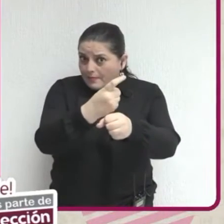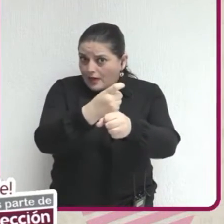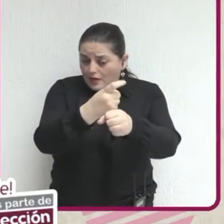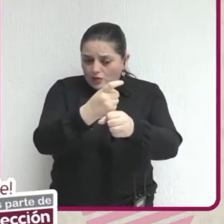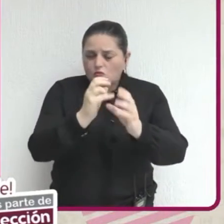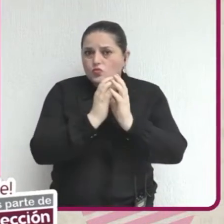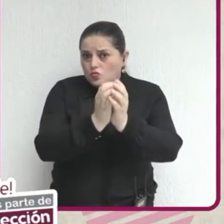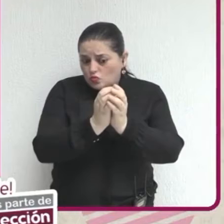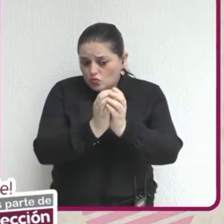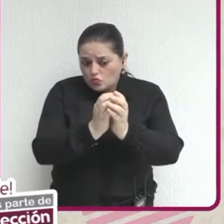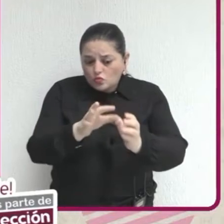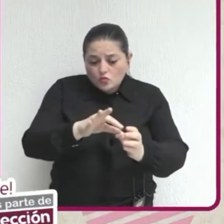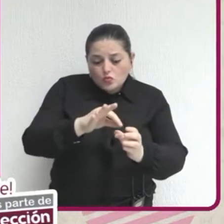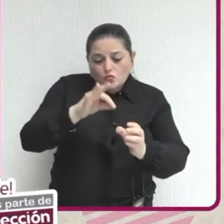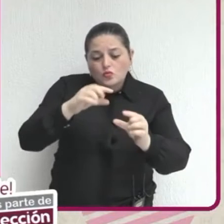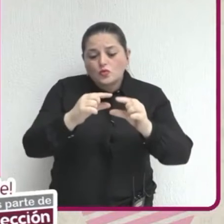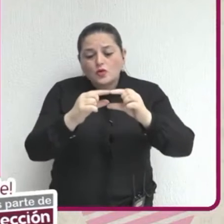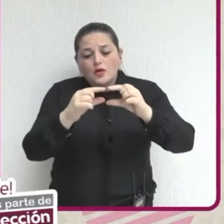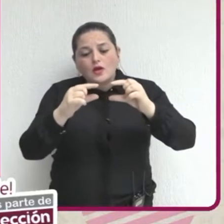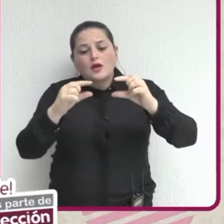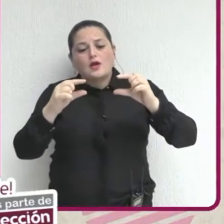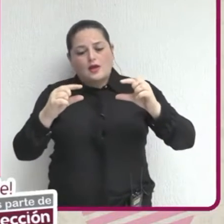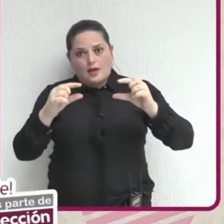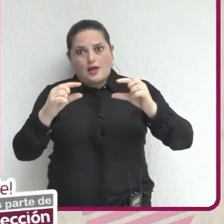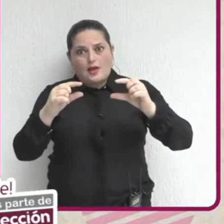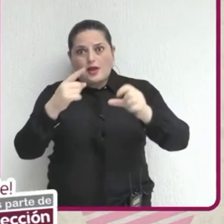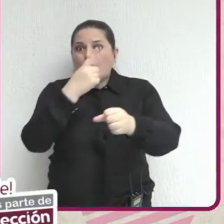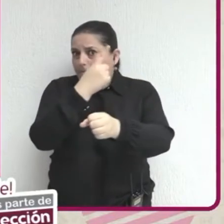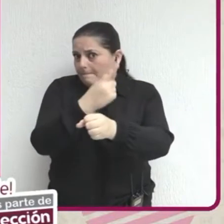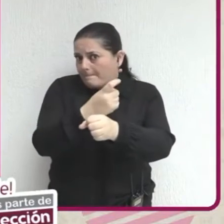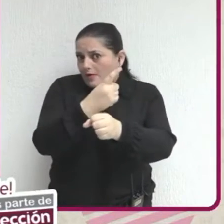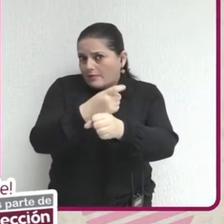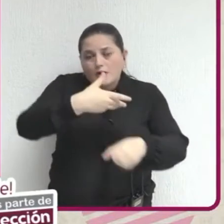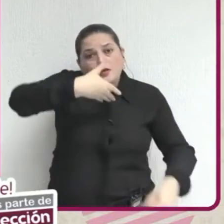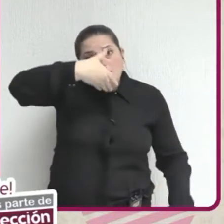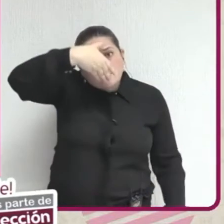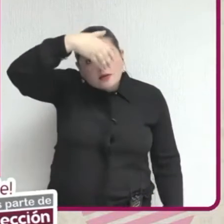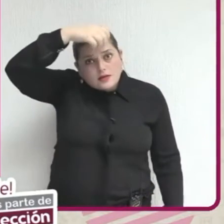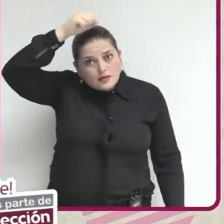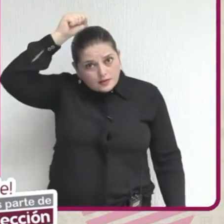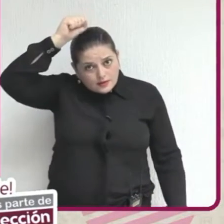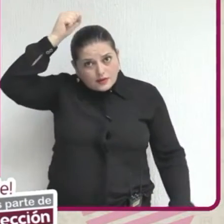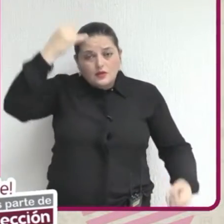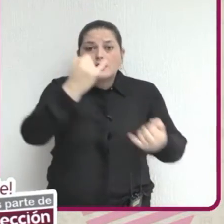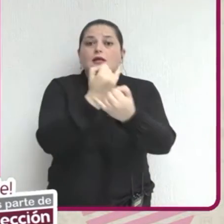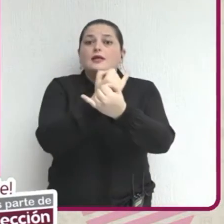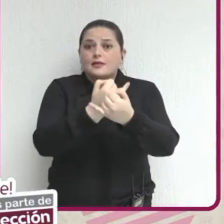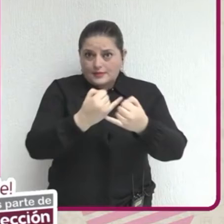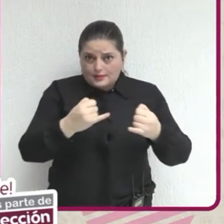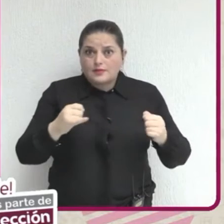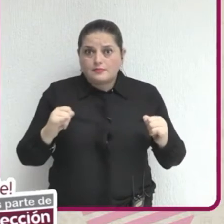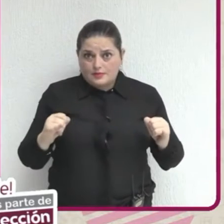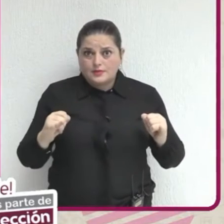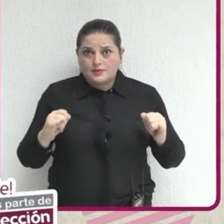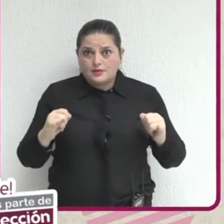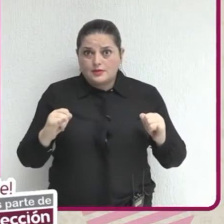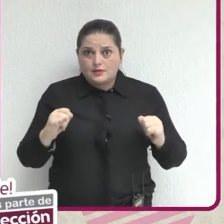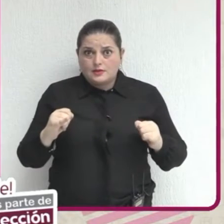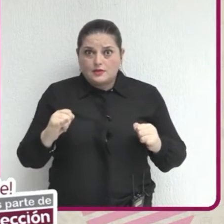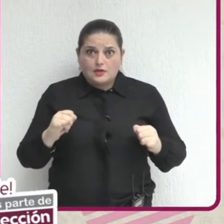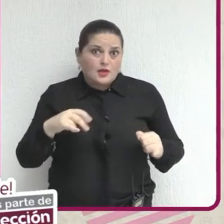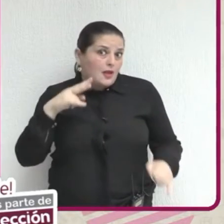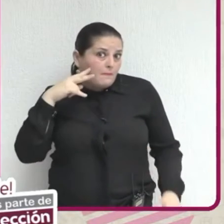el partido o candidato independiente en su caso quien encabece este la preferencia